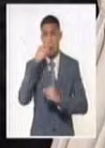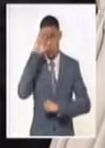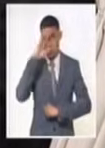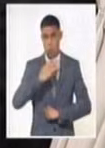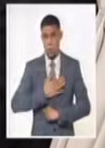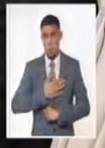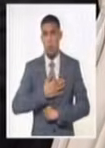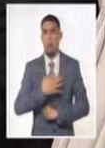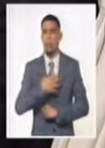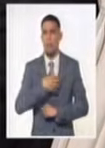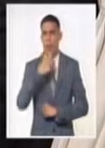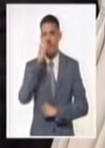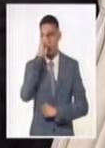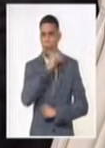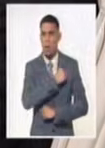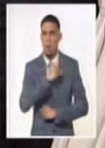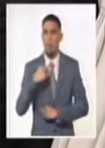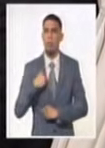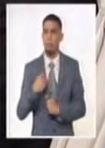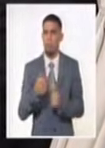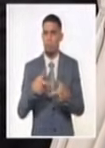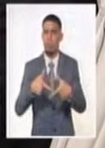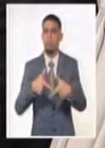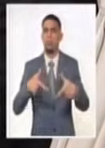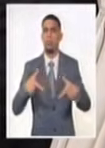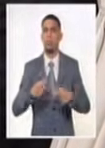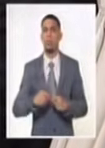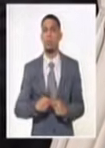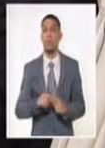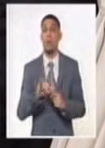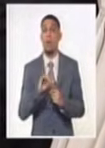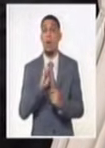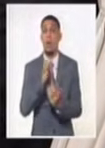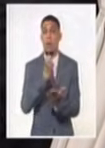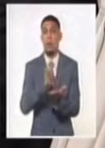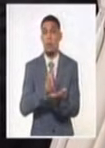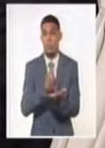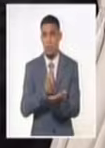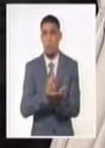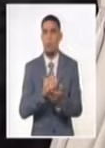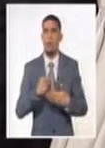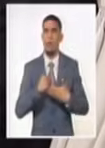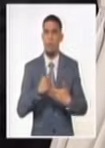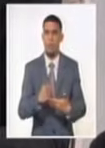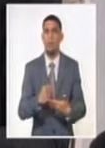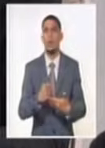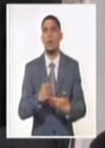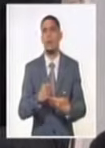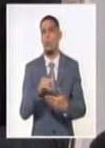de nuestro sistema de educación, de nuestras universidades de ciencias médicas.